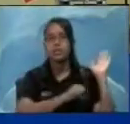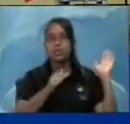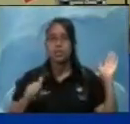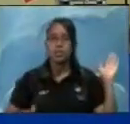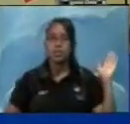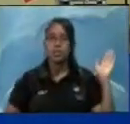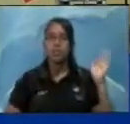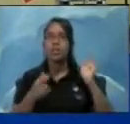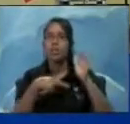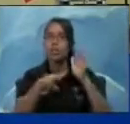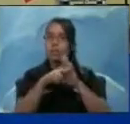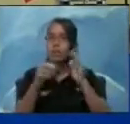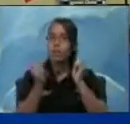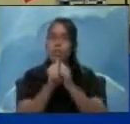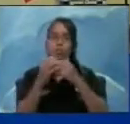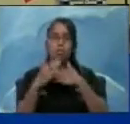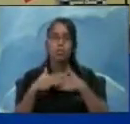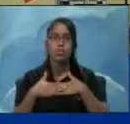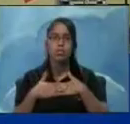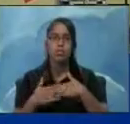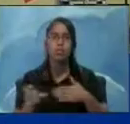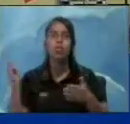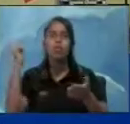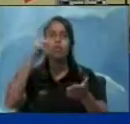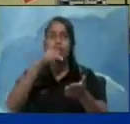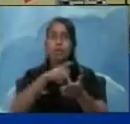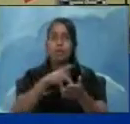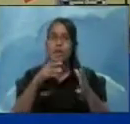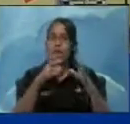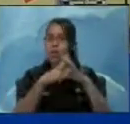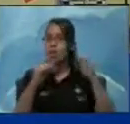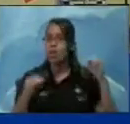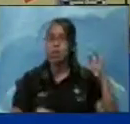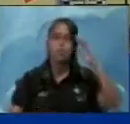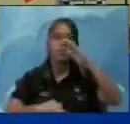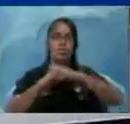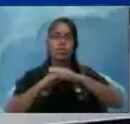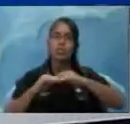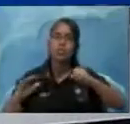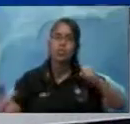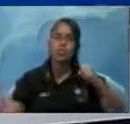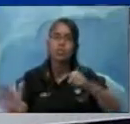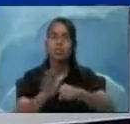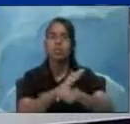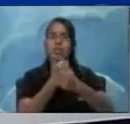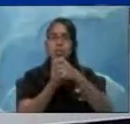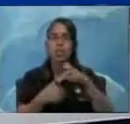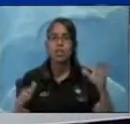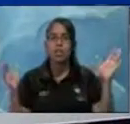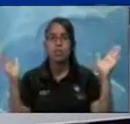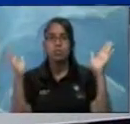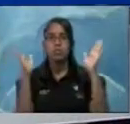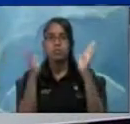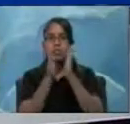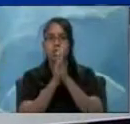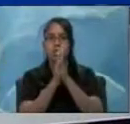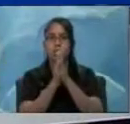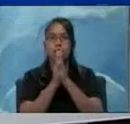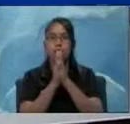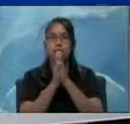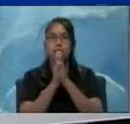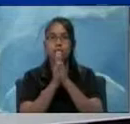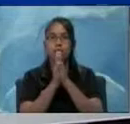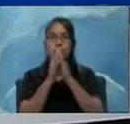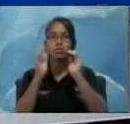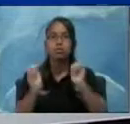diga conmigo fueron todos del Espíritu Santo fueron todos llenos esp